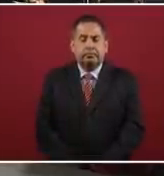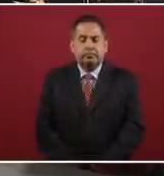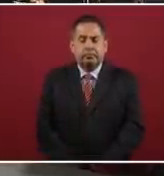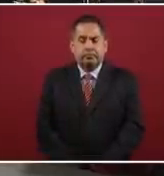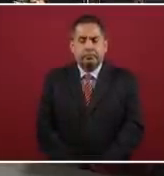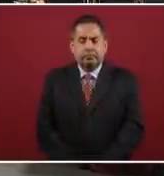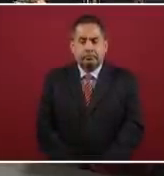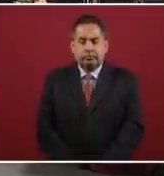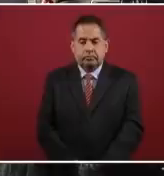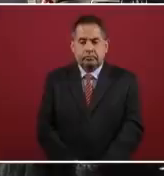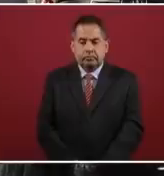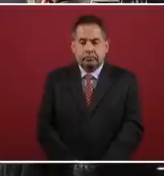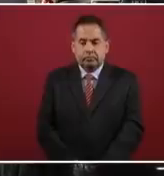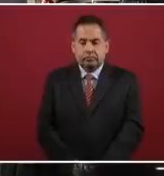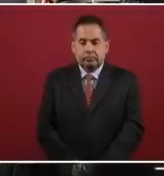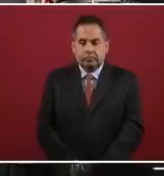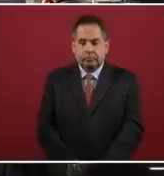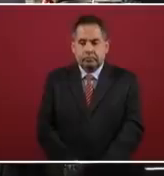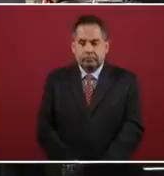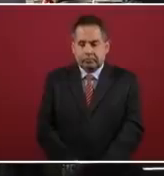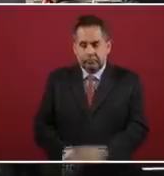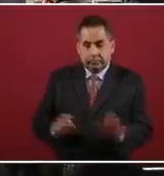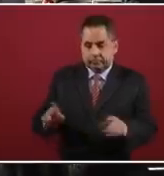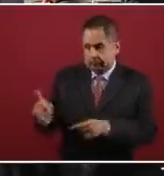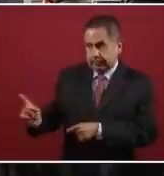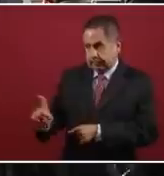Me da tiempo de pensar.